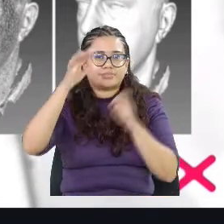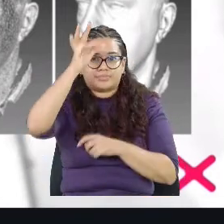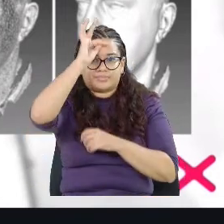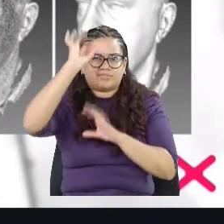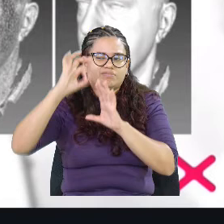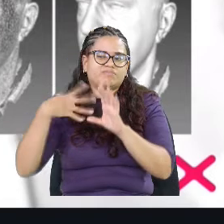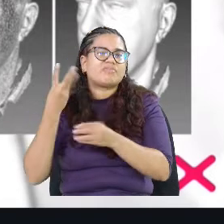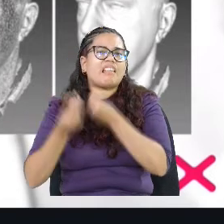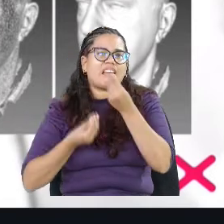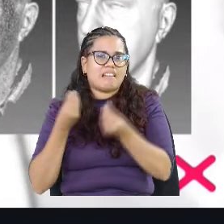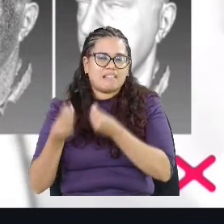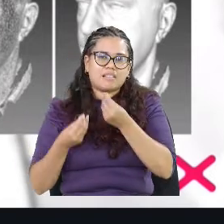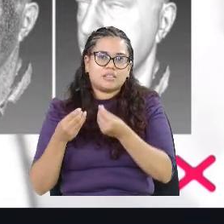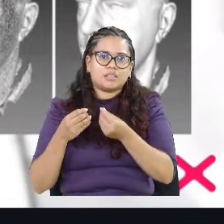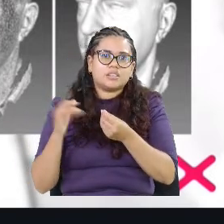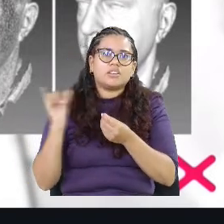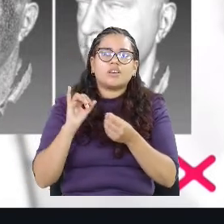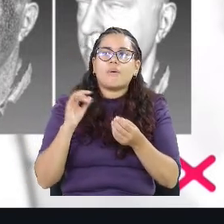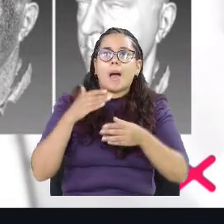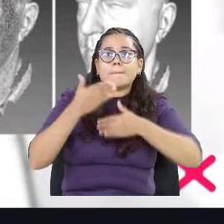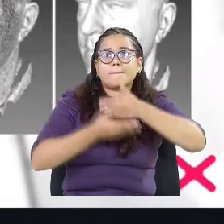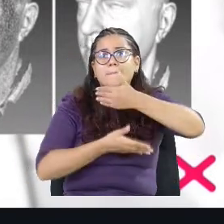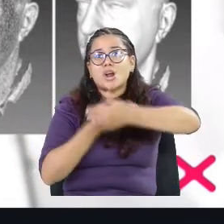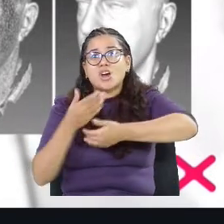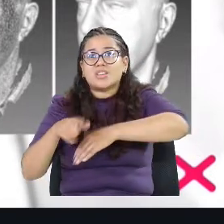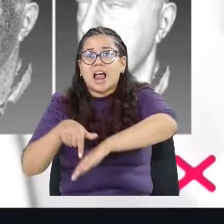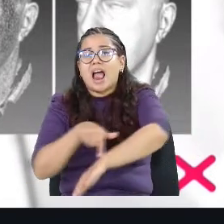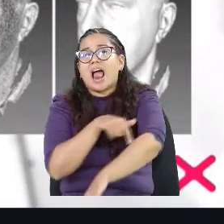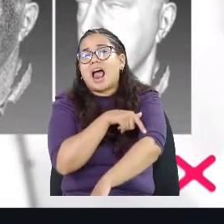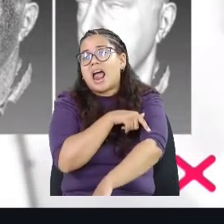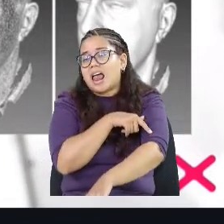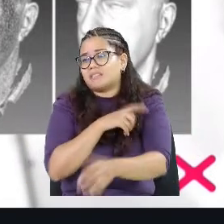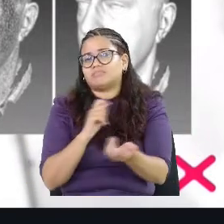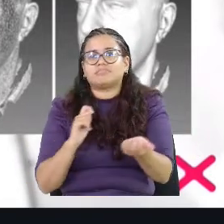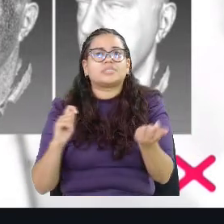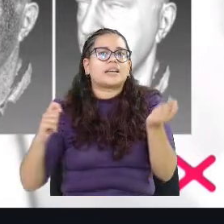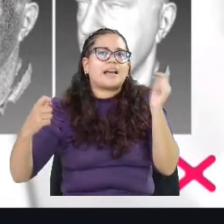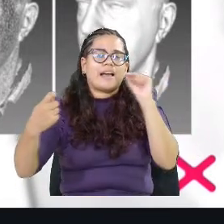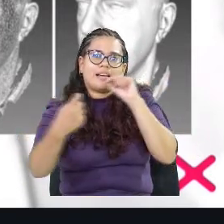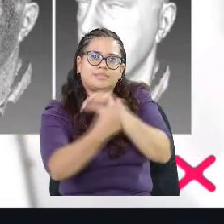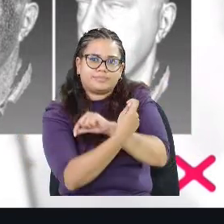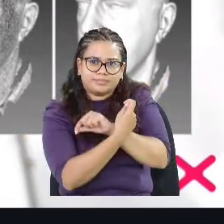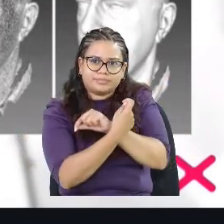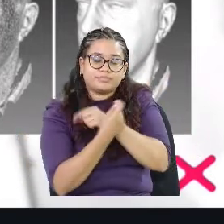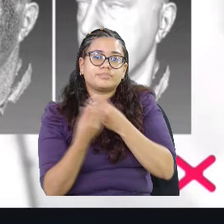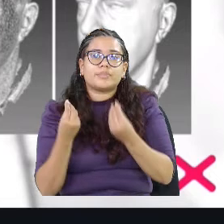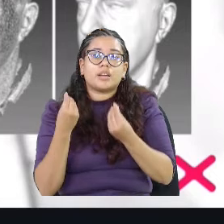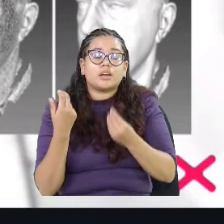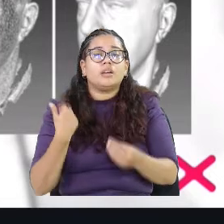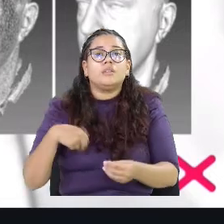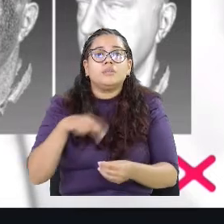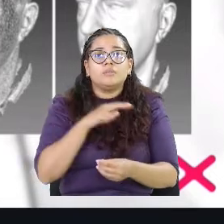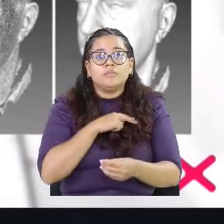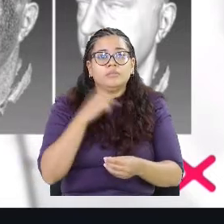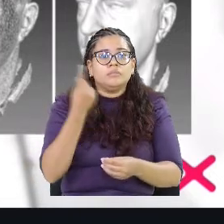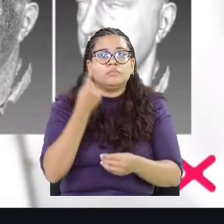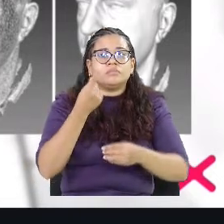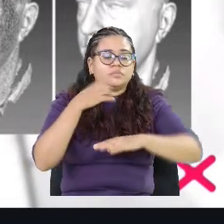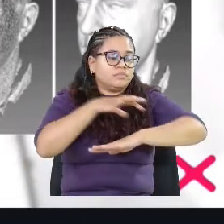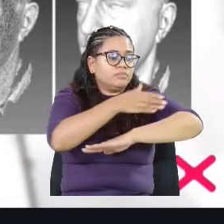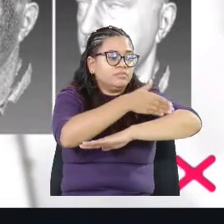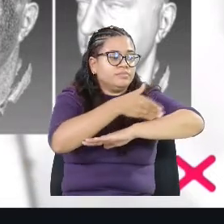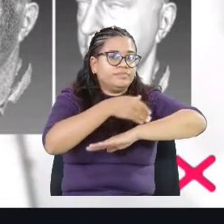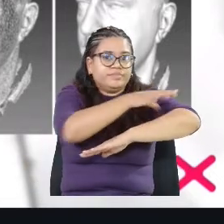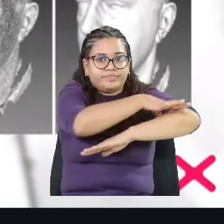Estamos cambiando ese procedimiento análogo y lo estamos pasando a que en vez de hacer un molde,